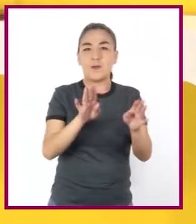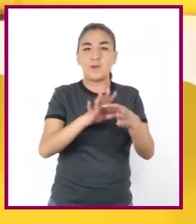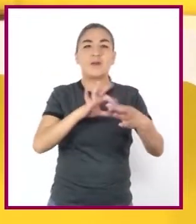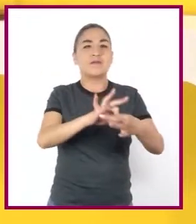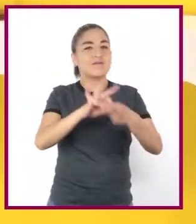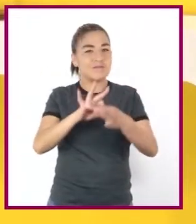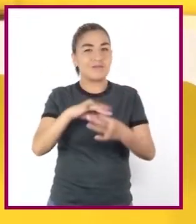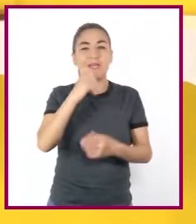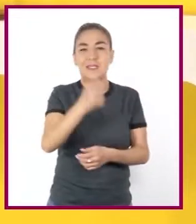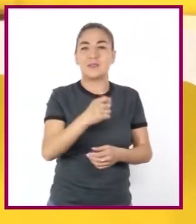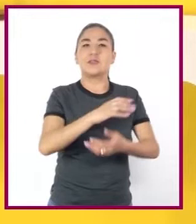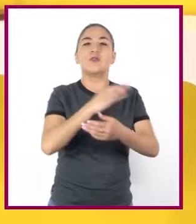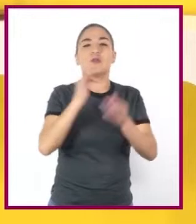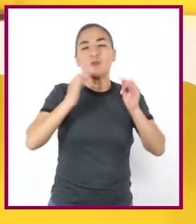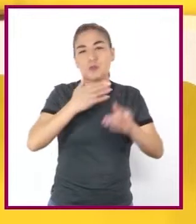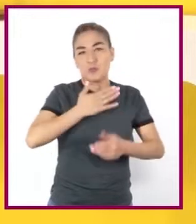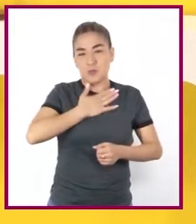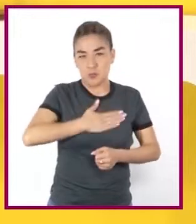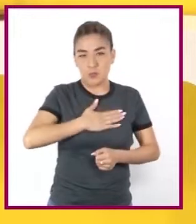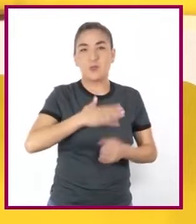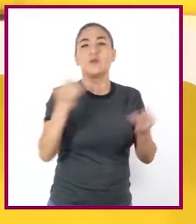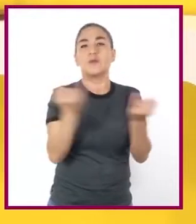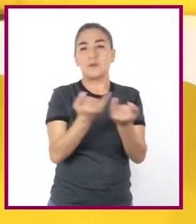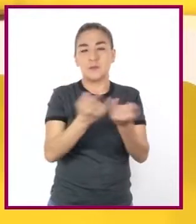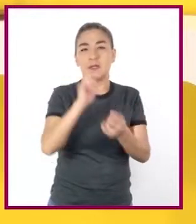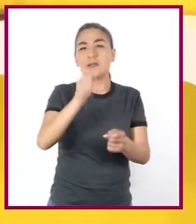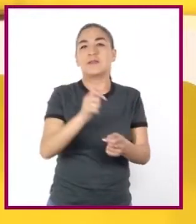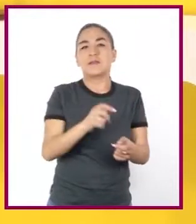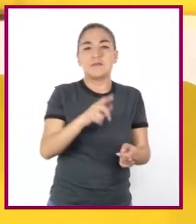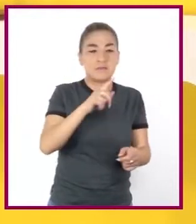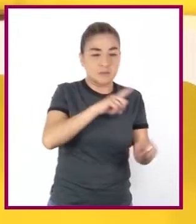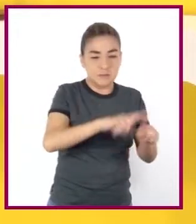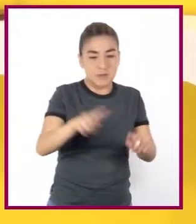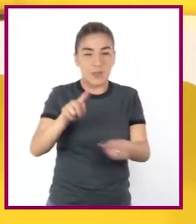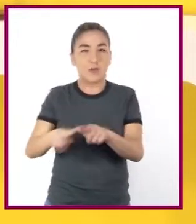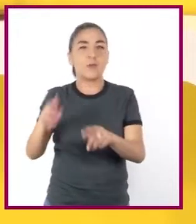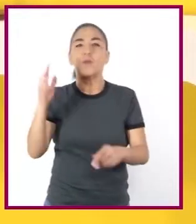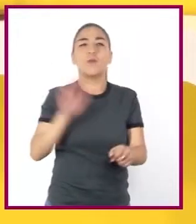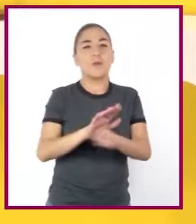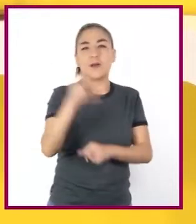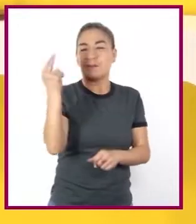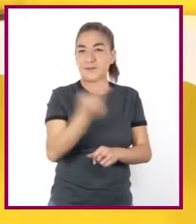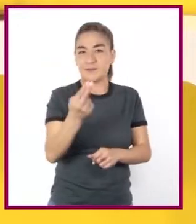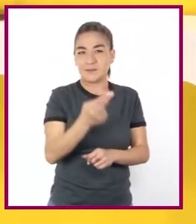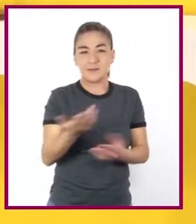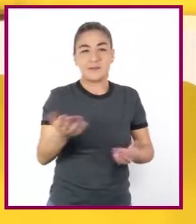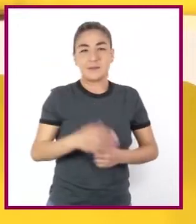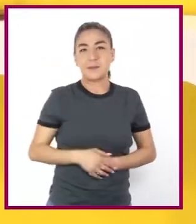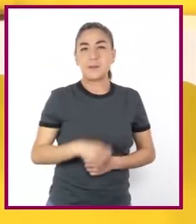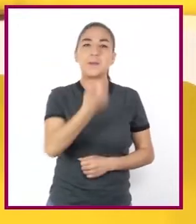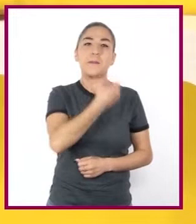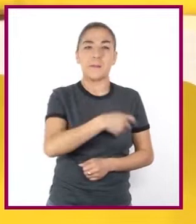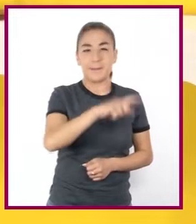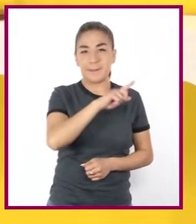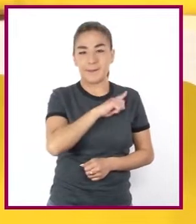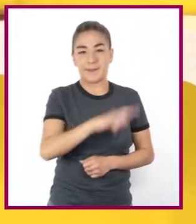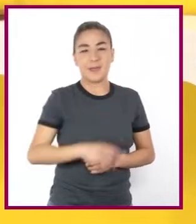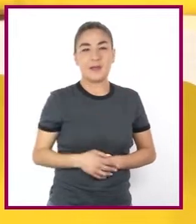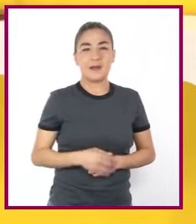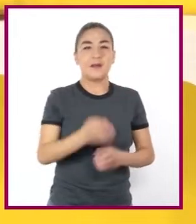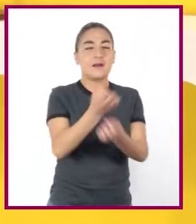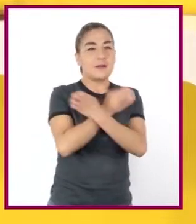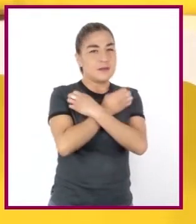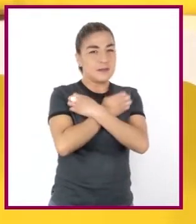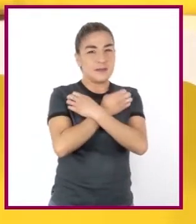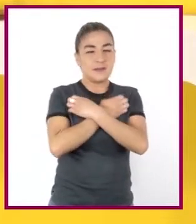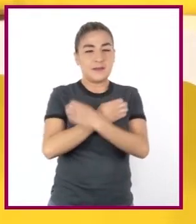justas, permite satisfacer las principales necesidades básicas, como salud,